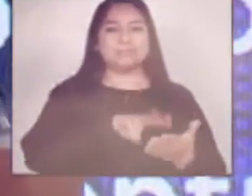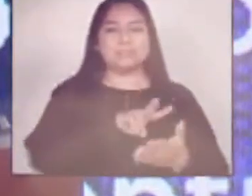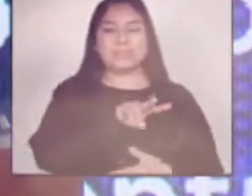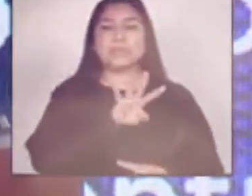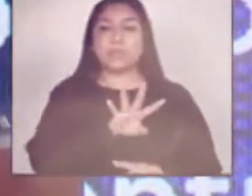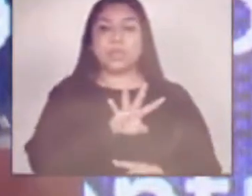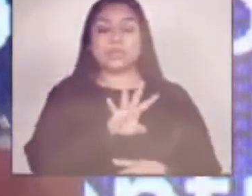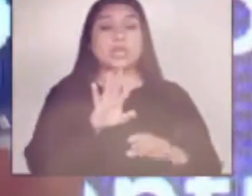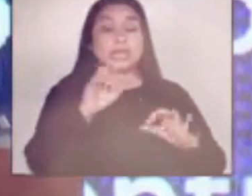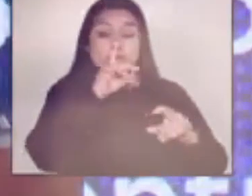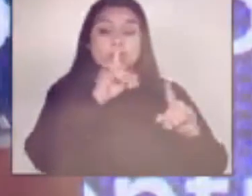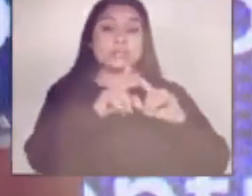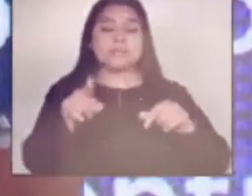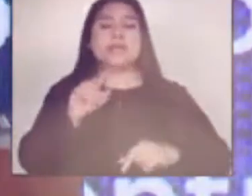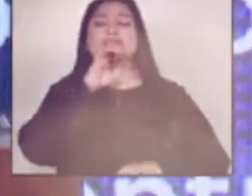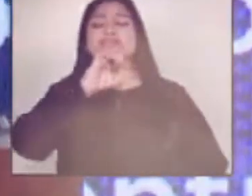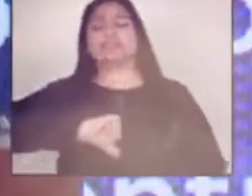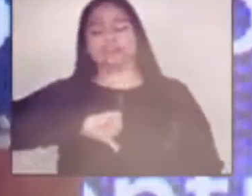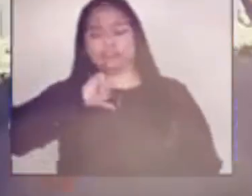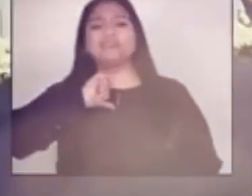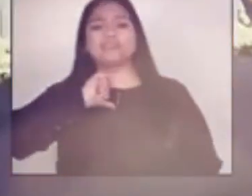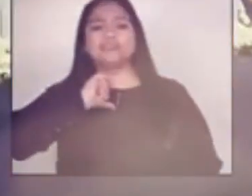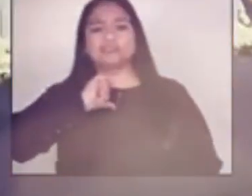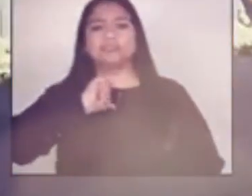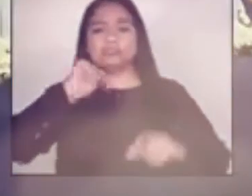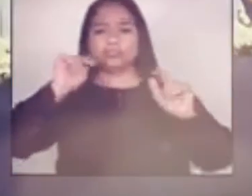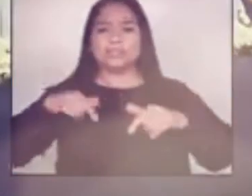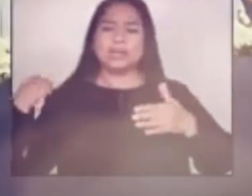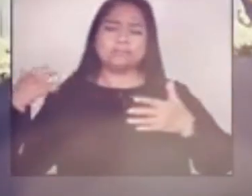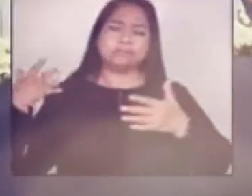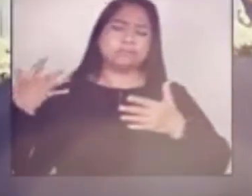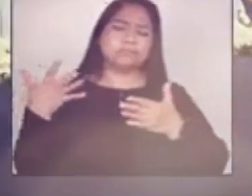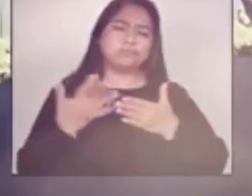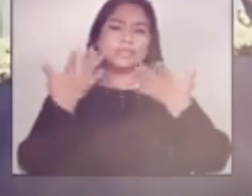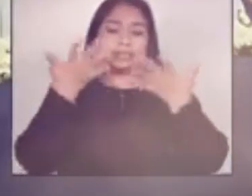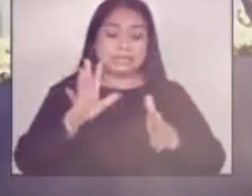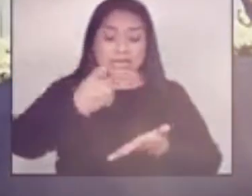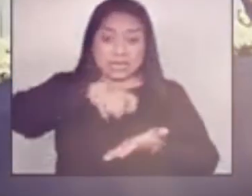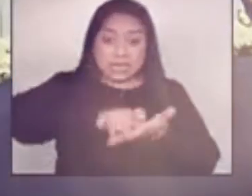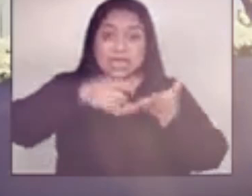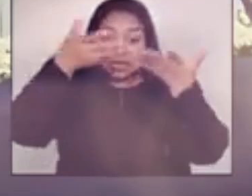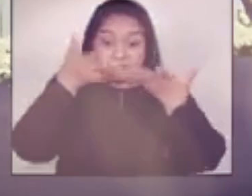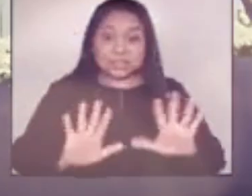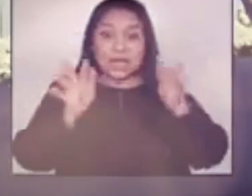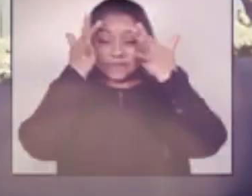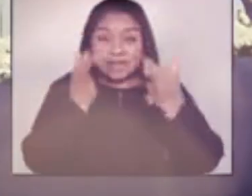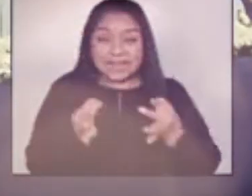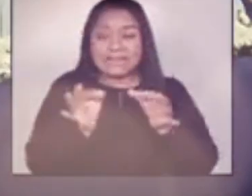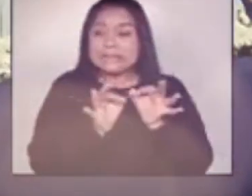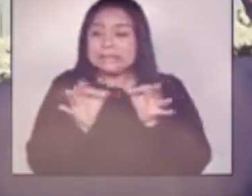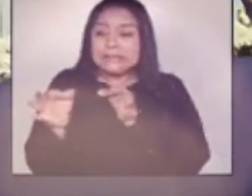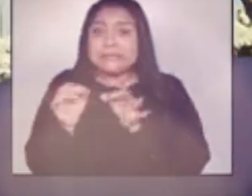2020-2024, y es sinceramente un honor llegar a hacer realidad este compromiso a 6 días de dejar la